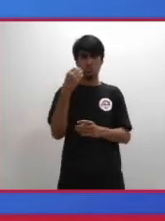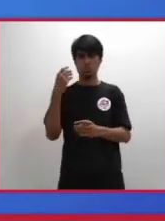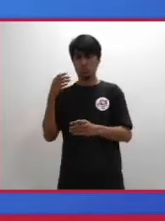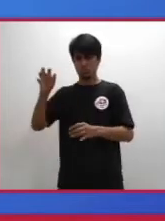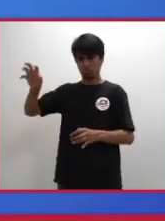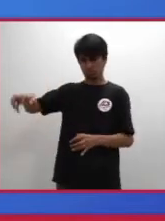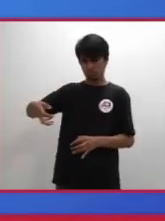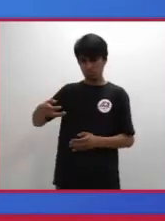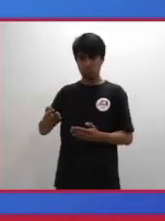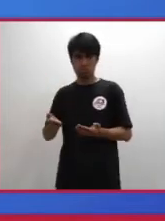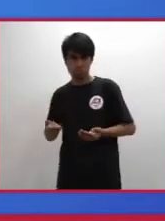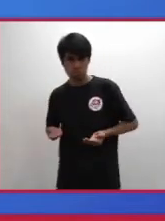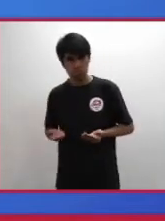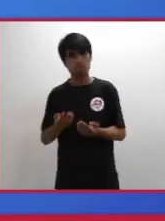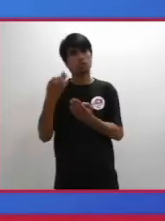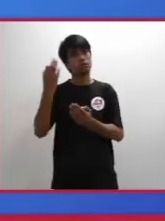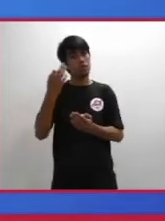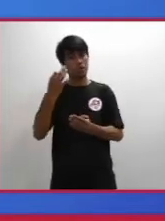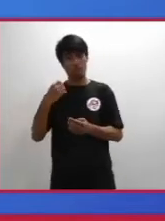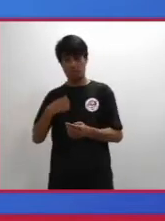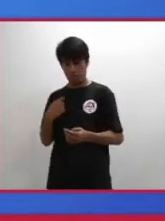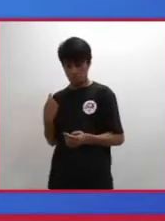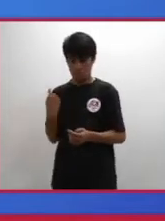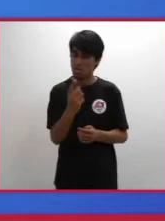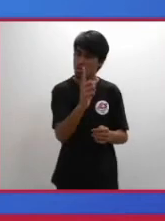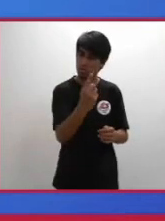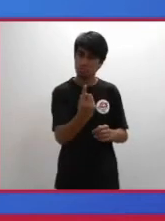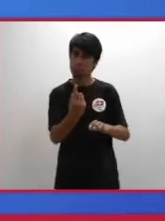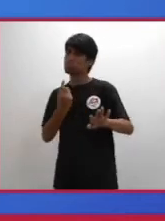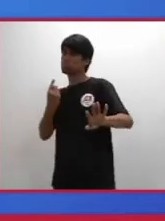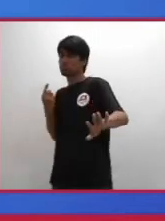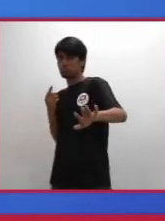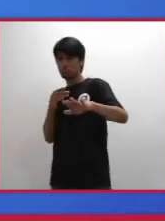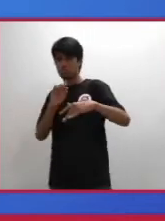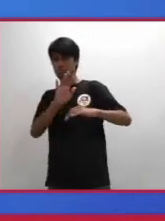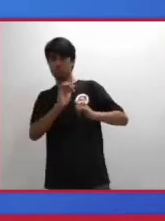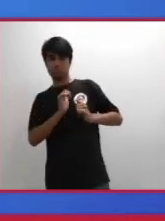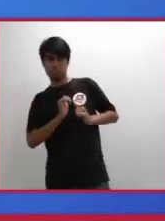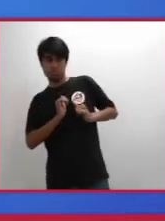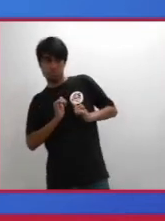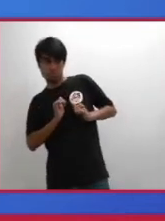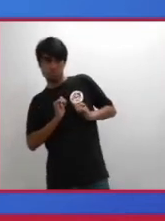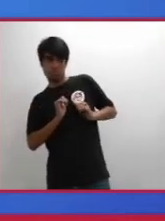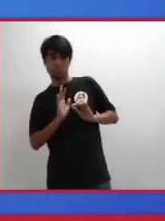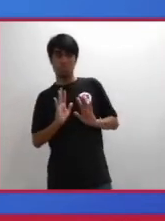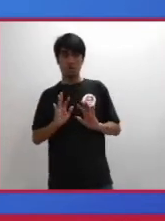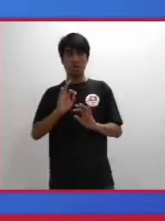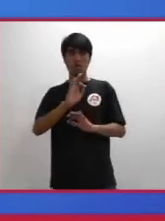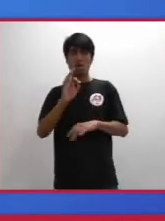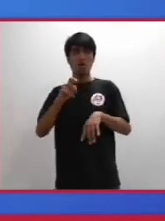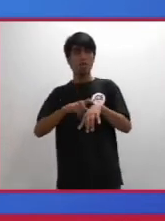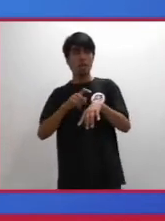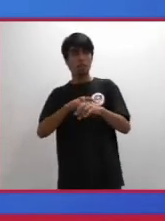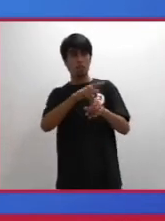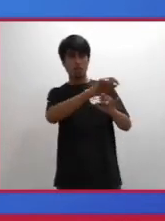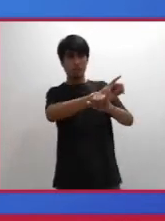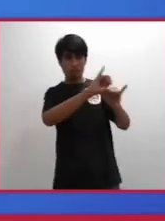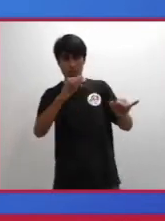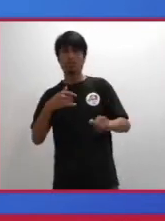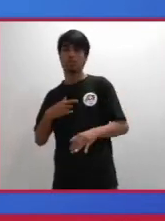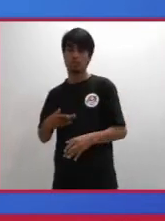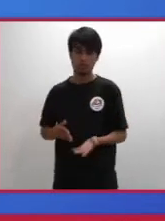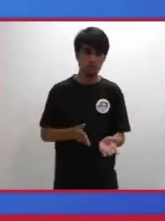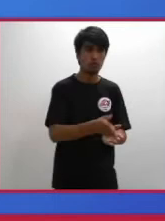obreros trabajando, se tienen que tomar las medidas necesarias en cuanto quizás a distancia o tiempo en donde